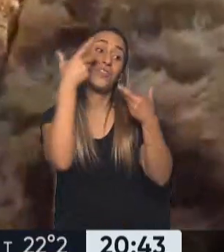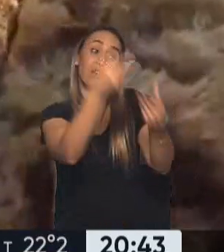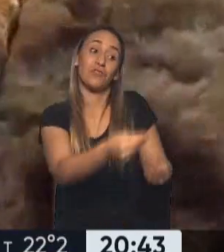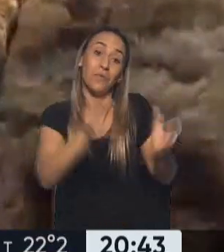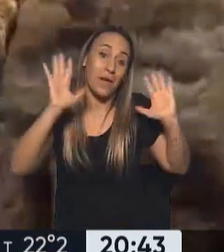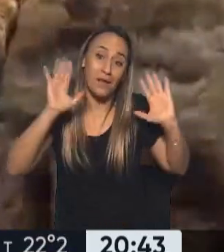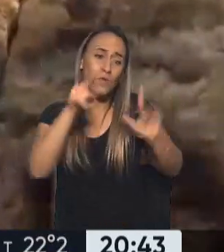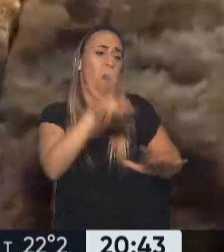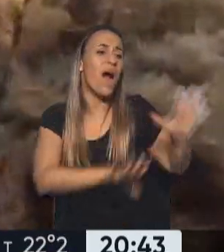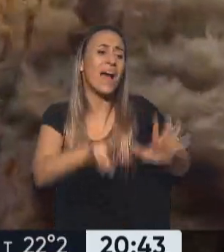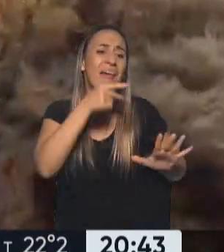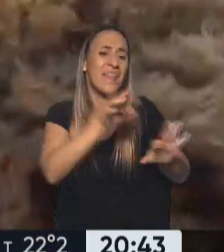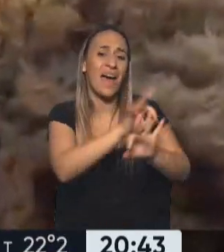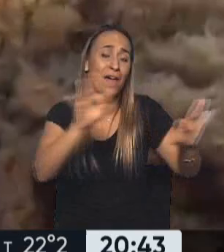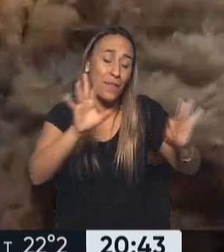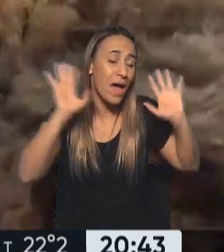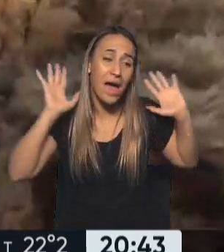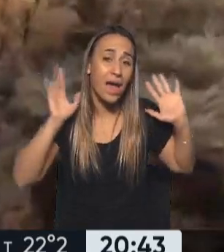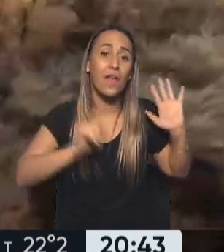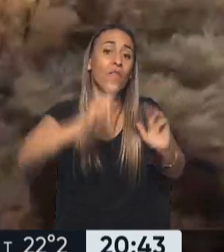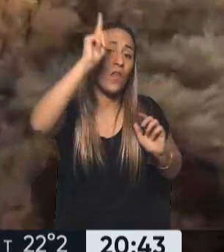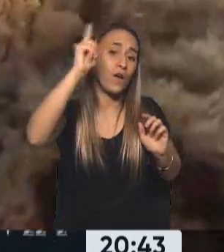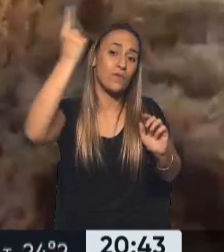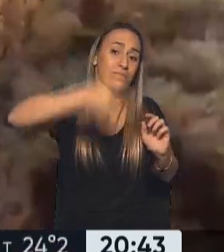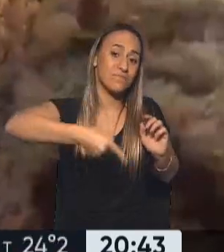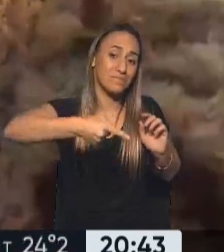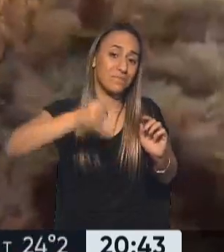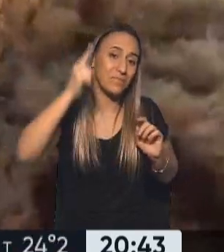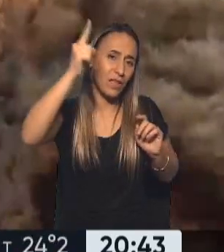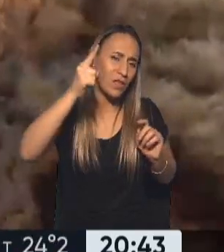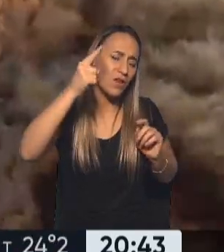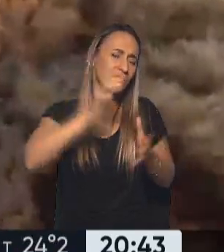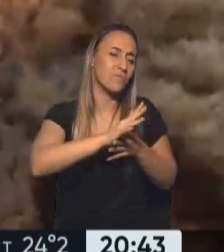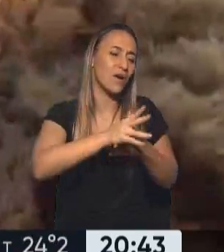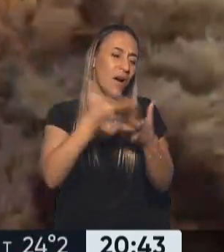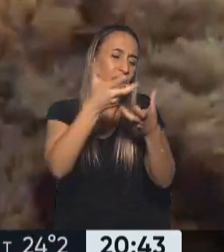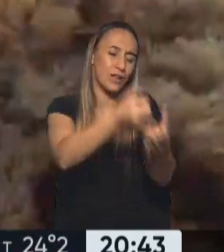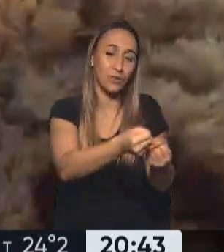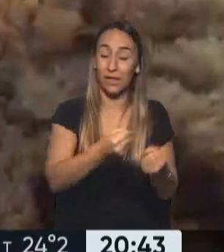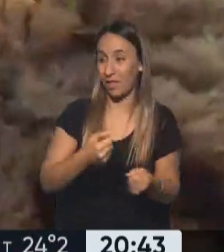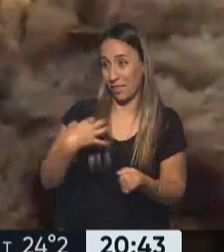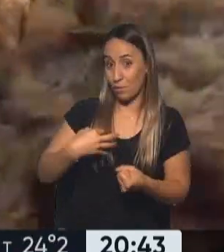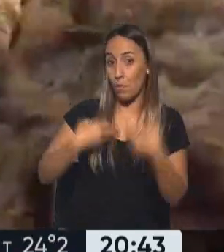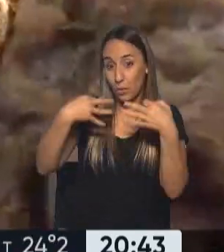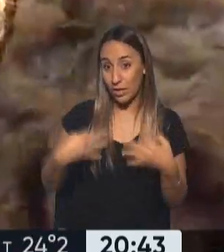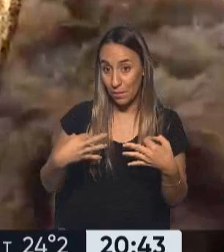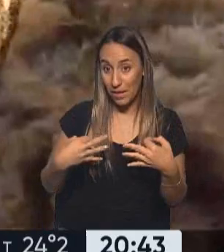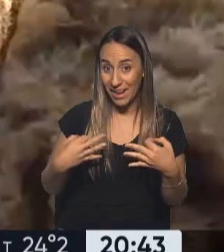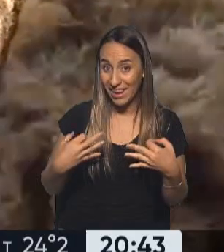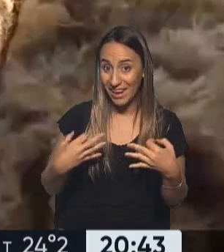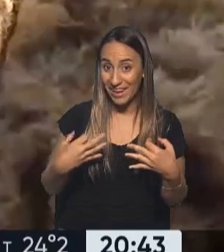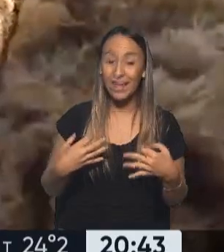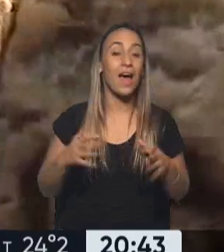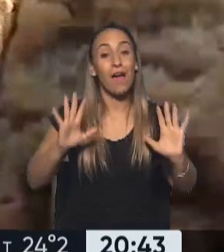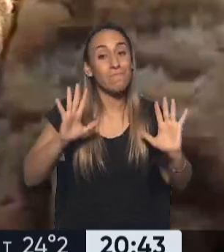haga nada. Ahí va a seguir bien. El Señor te va a tener la manita. ¿Me tengo que portar bien entonces? Pero